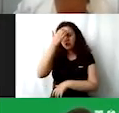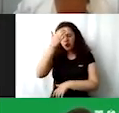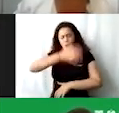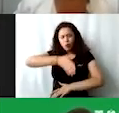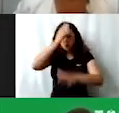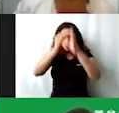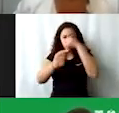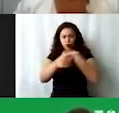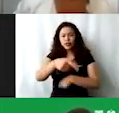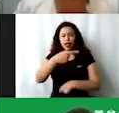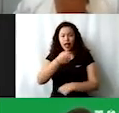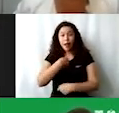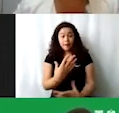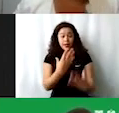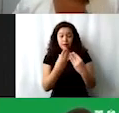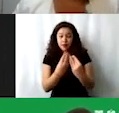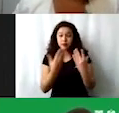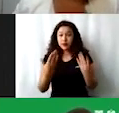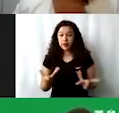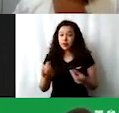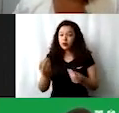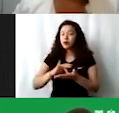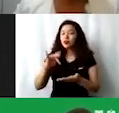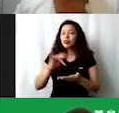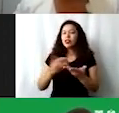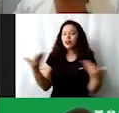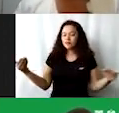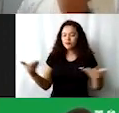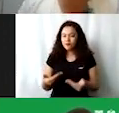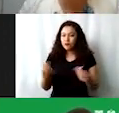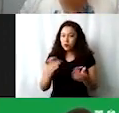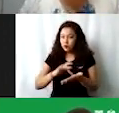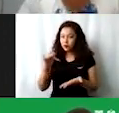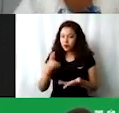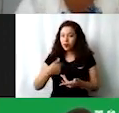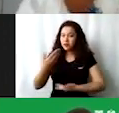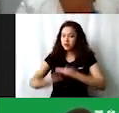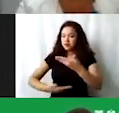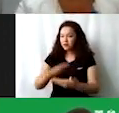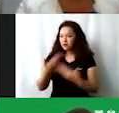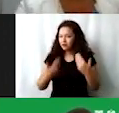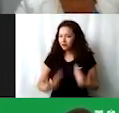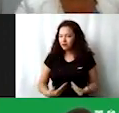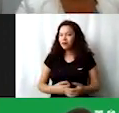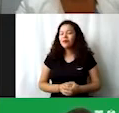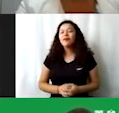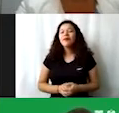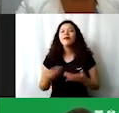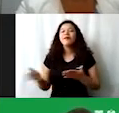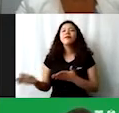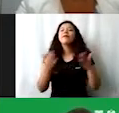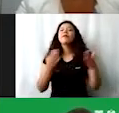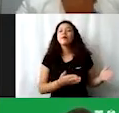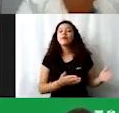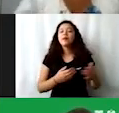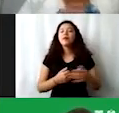de ustedes. Agradezco mucho esta presentación y bueno, estoy a sus órdenes. Paso entonces a presentar